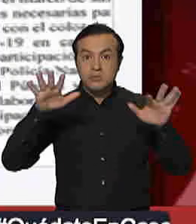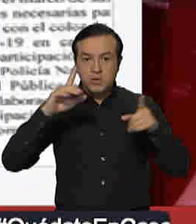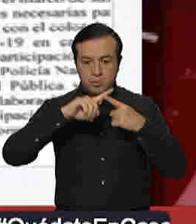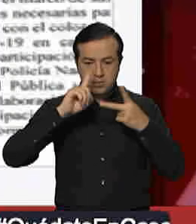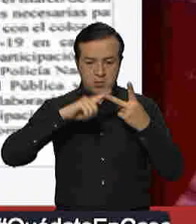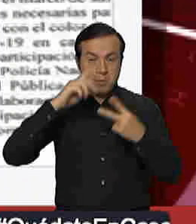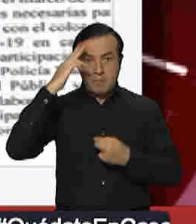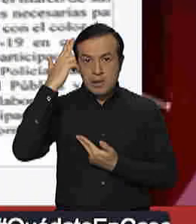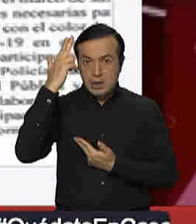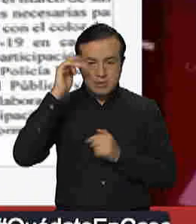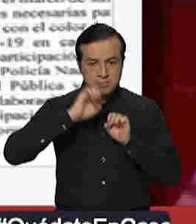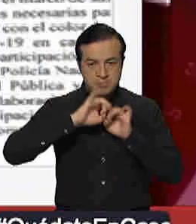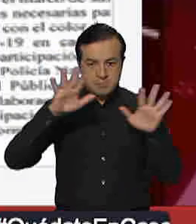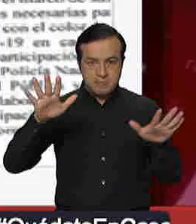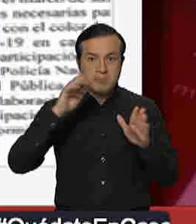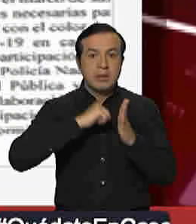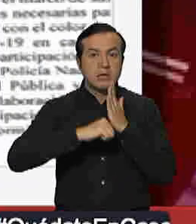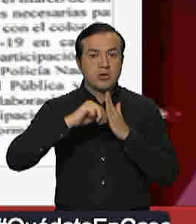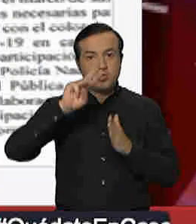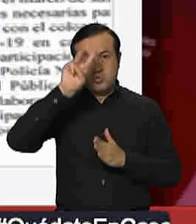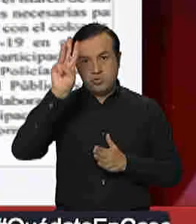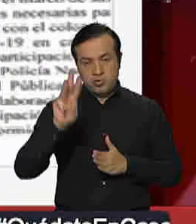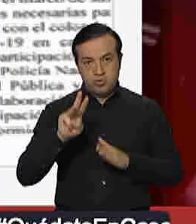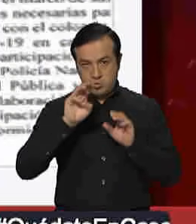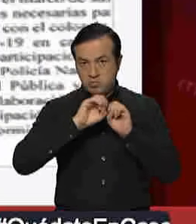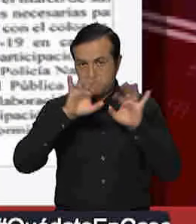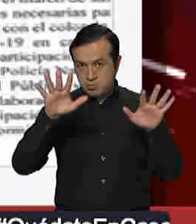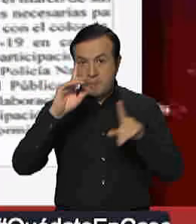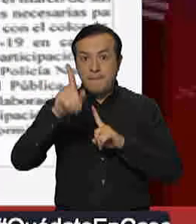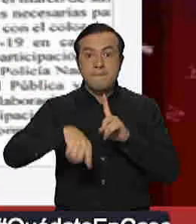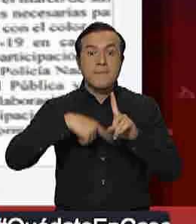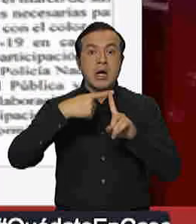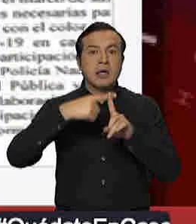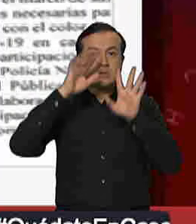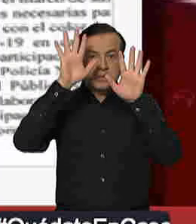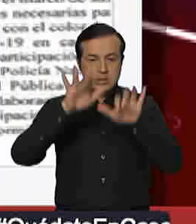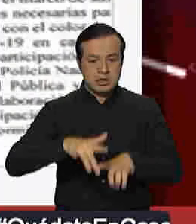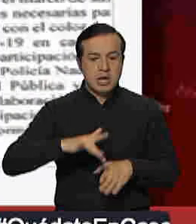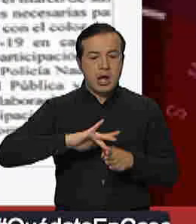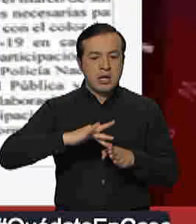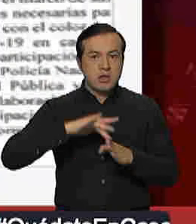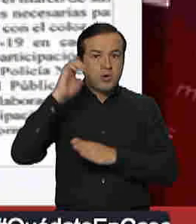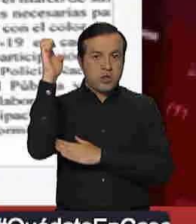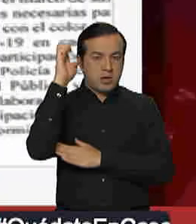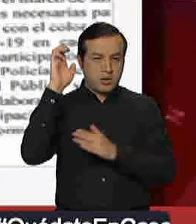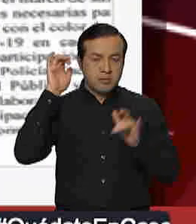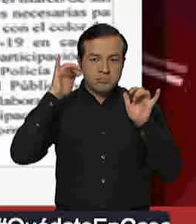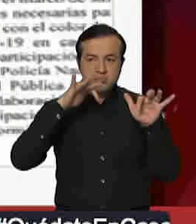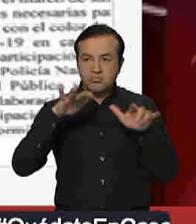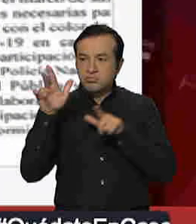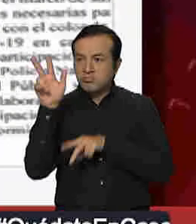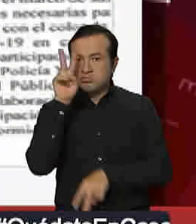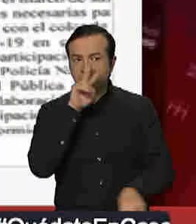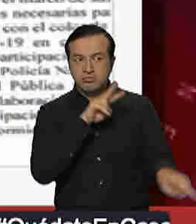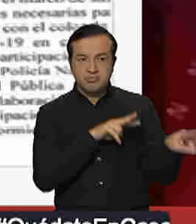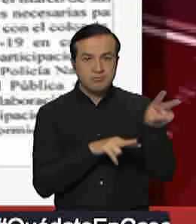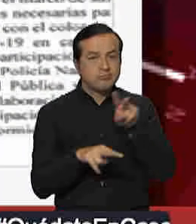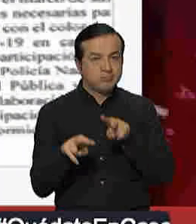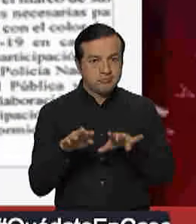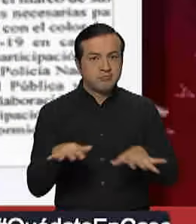Fuerzas Armadas, el Ministerio de Salud y el Servicio Nacional de Gestión de Riesgos y Emergencias.